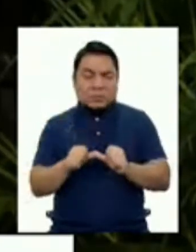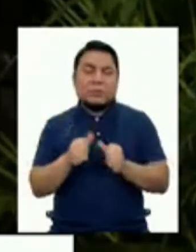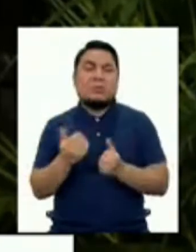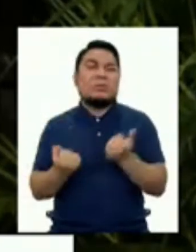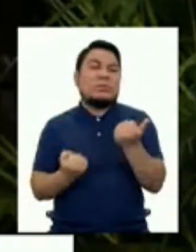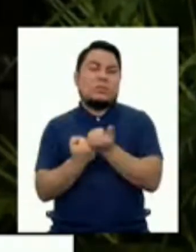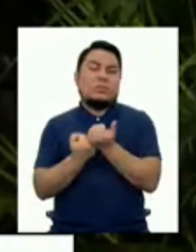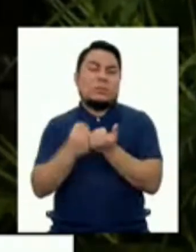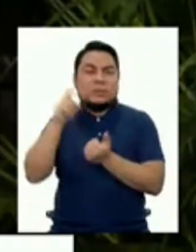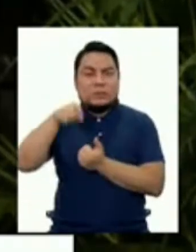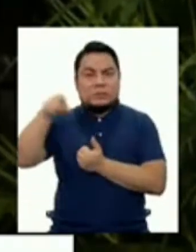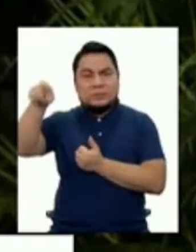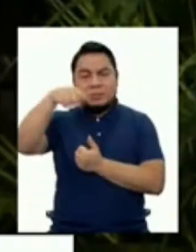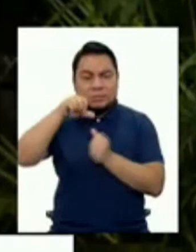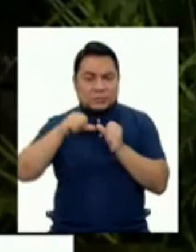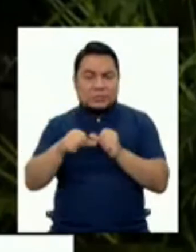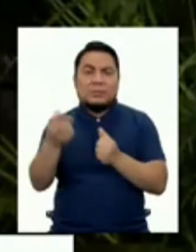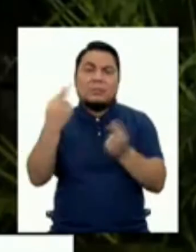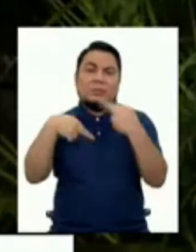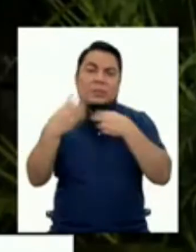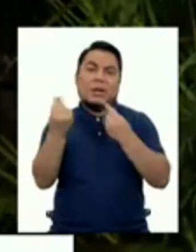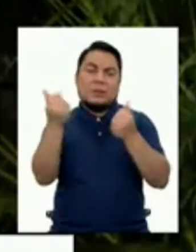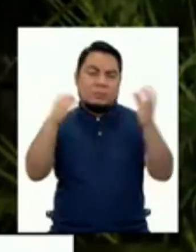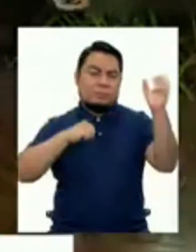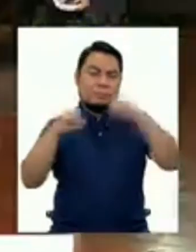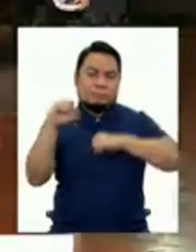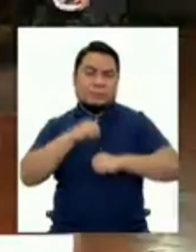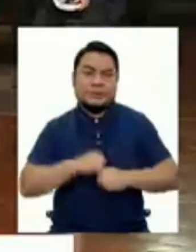el apoyo necesario para su pronto retorno.